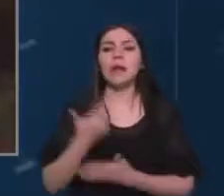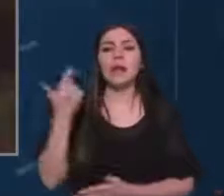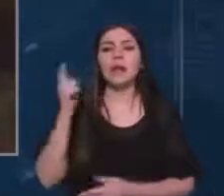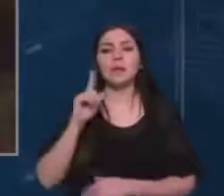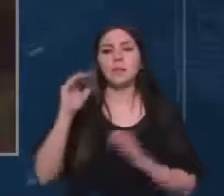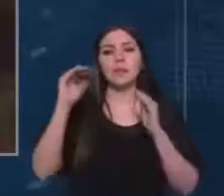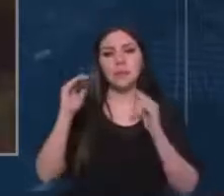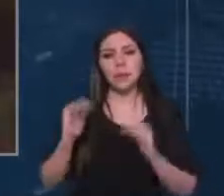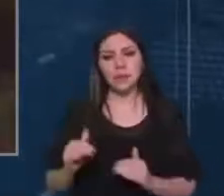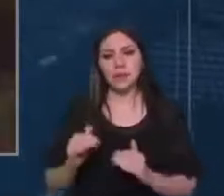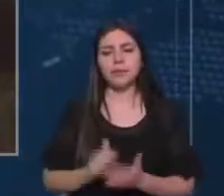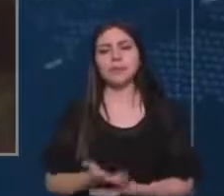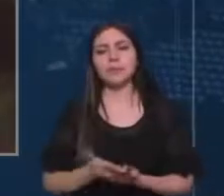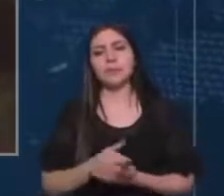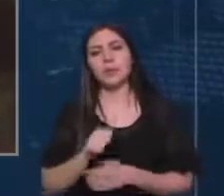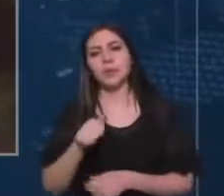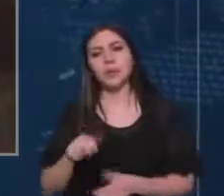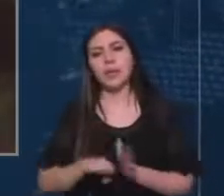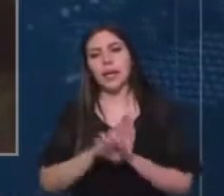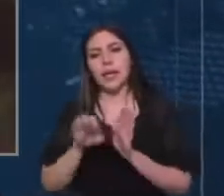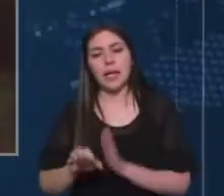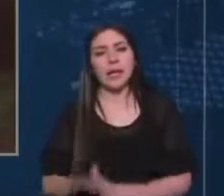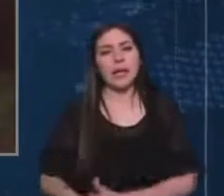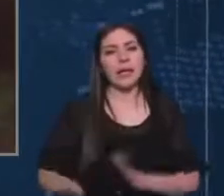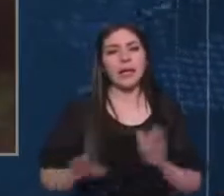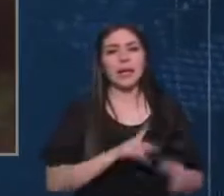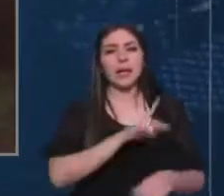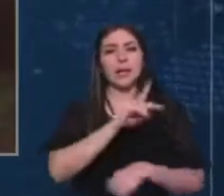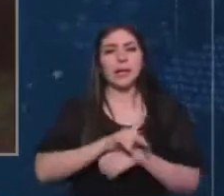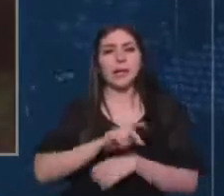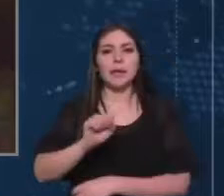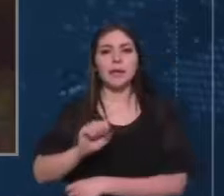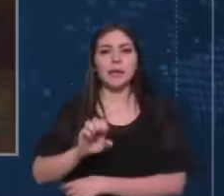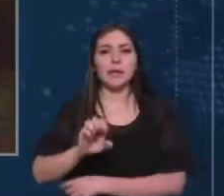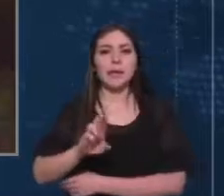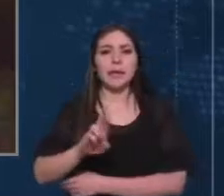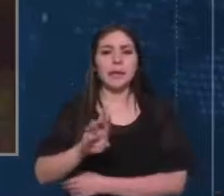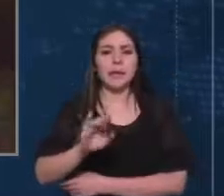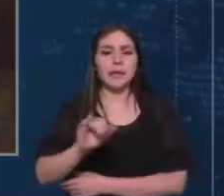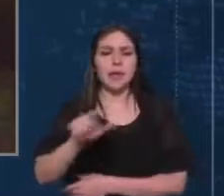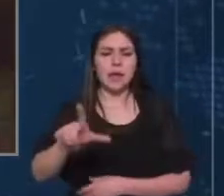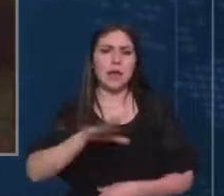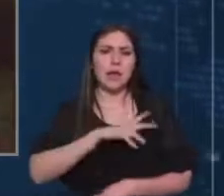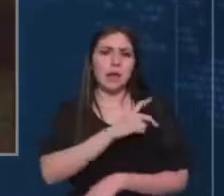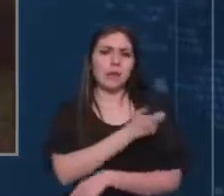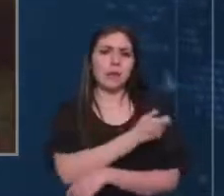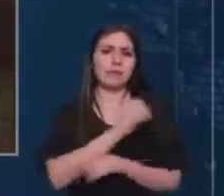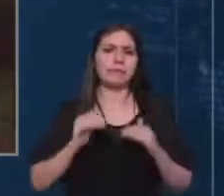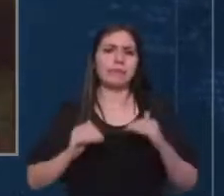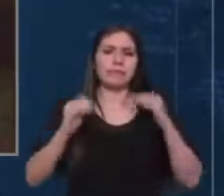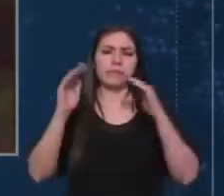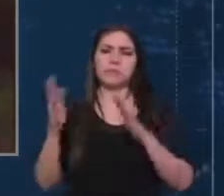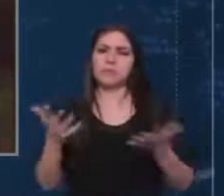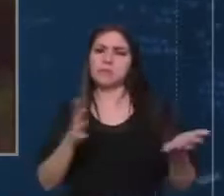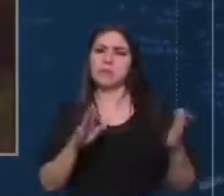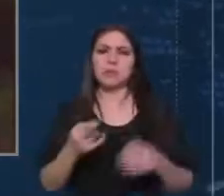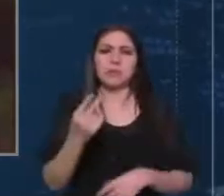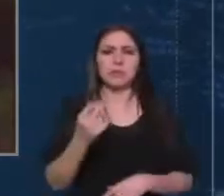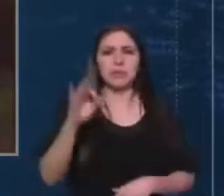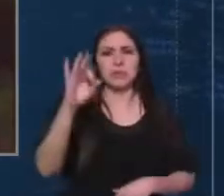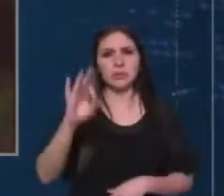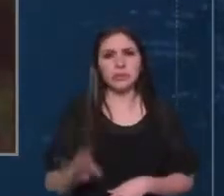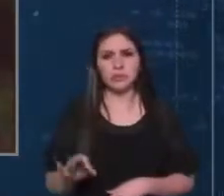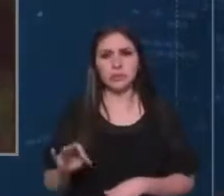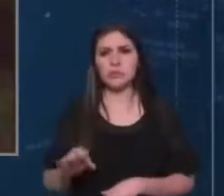otro ejemplo que quería hacer, quizá no se ha mencionado mucho, es Serbia, que Serbia también tiene una tasa de vacunación alta, como del 25%, incluso ha